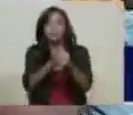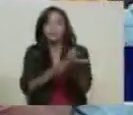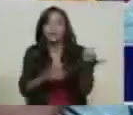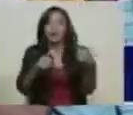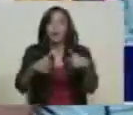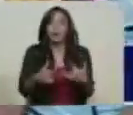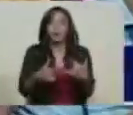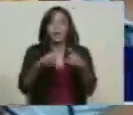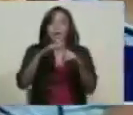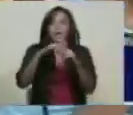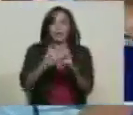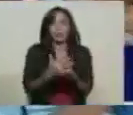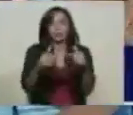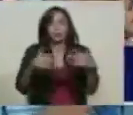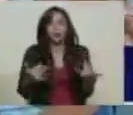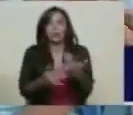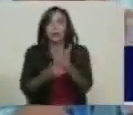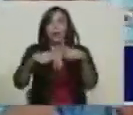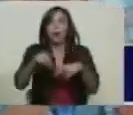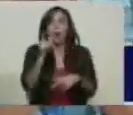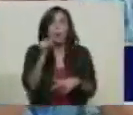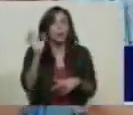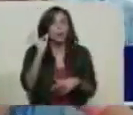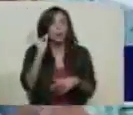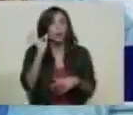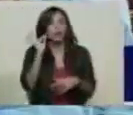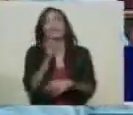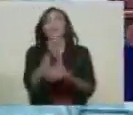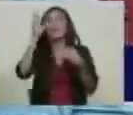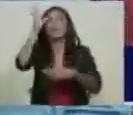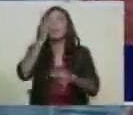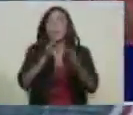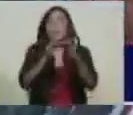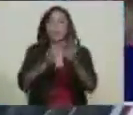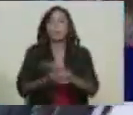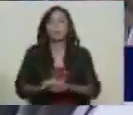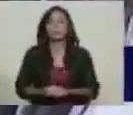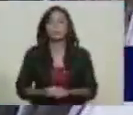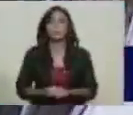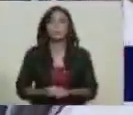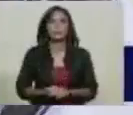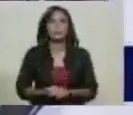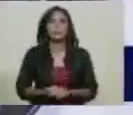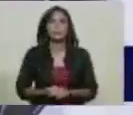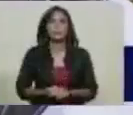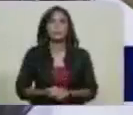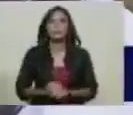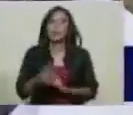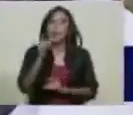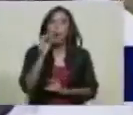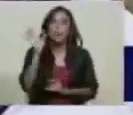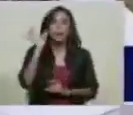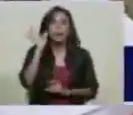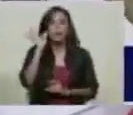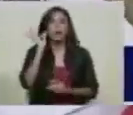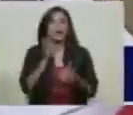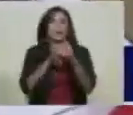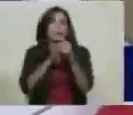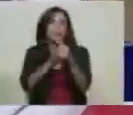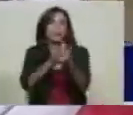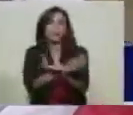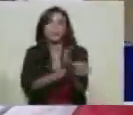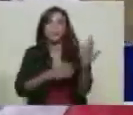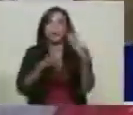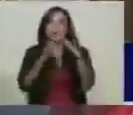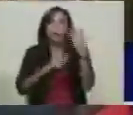definiciones donde la patria reclama hombres y mujeres leales. Hombres y mujeres que cierren filas en torno al líder